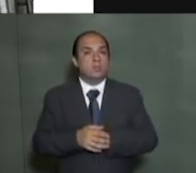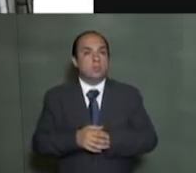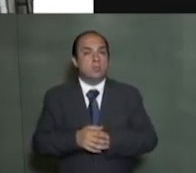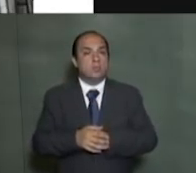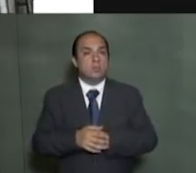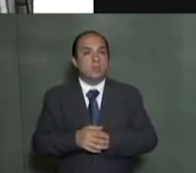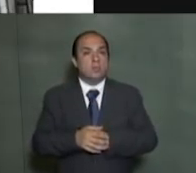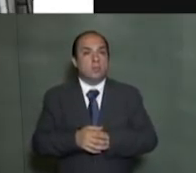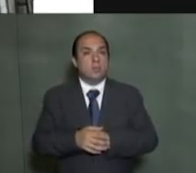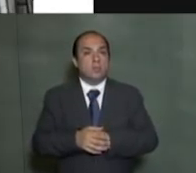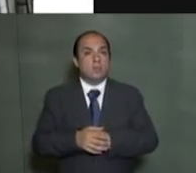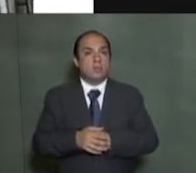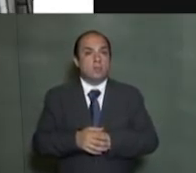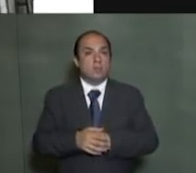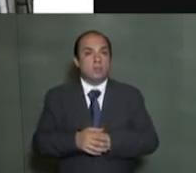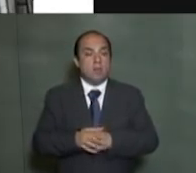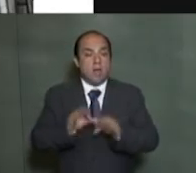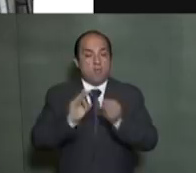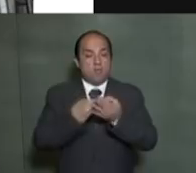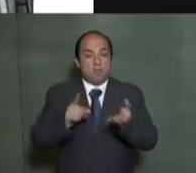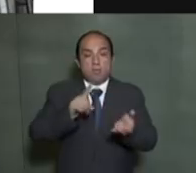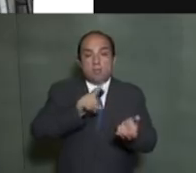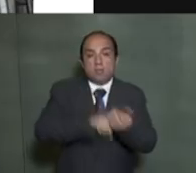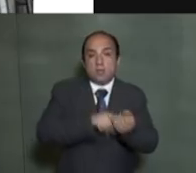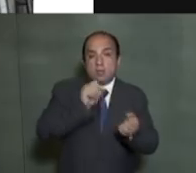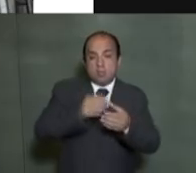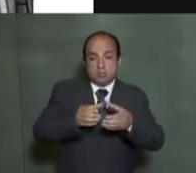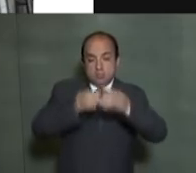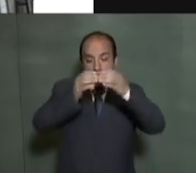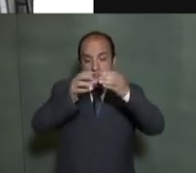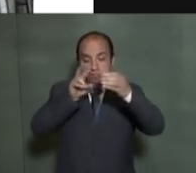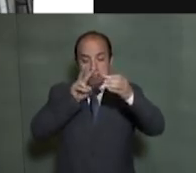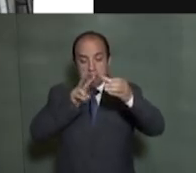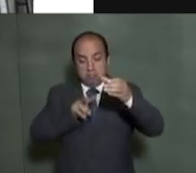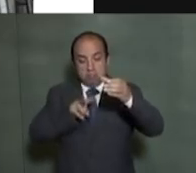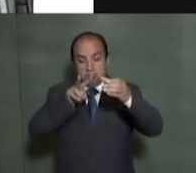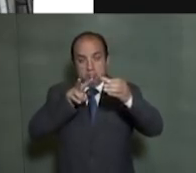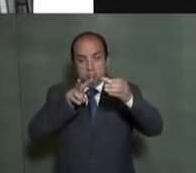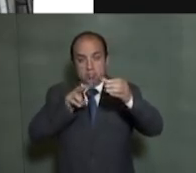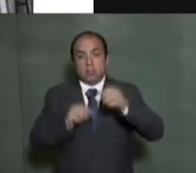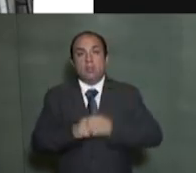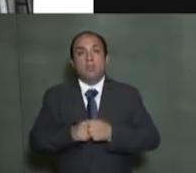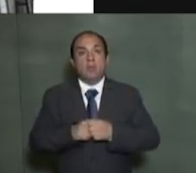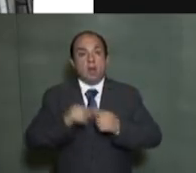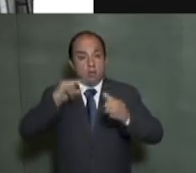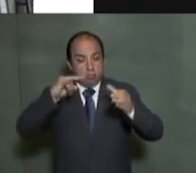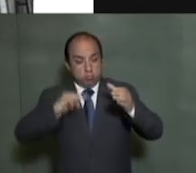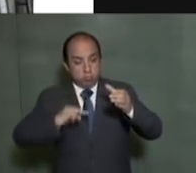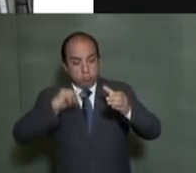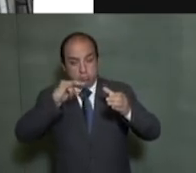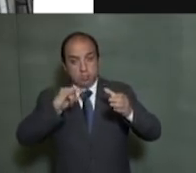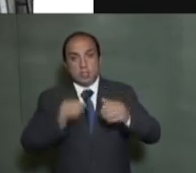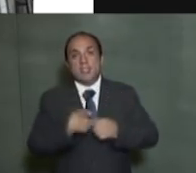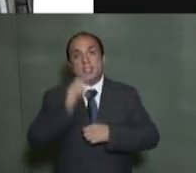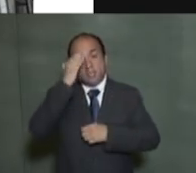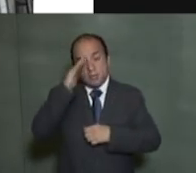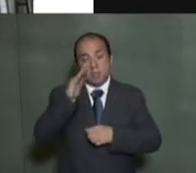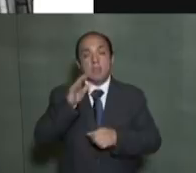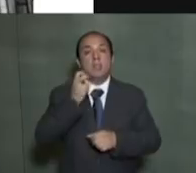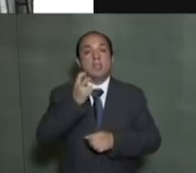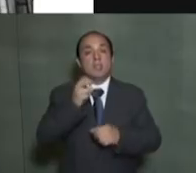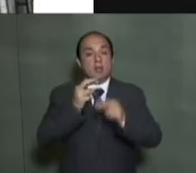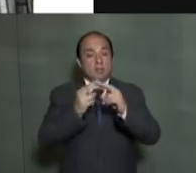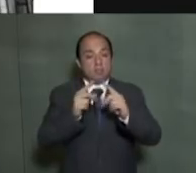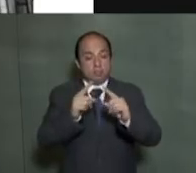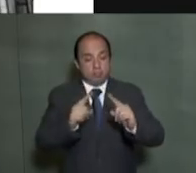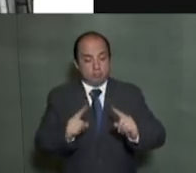interna de las mismas a través de extracción de corazones, de escaneo del acero de refuerzo para determinar si ese